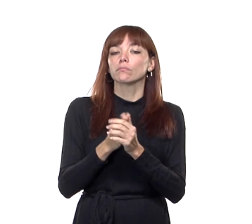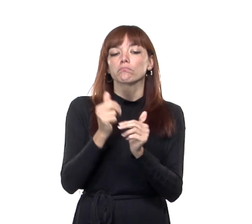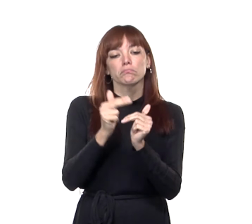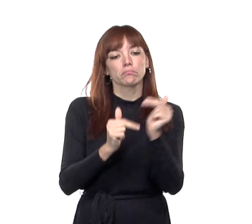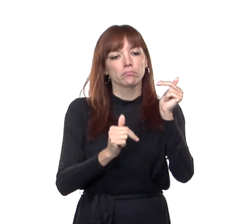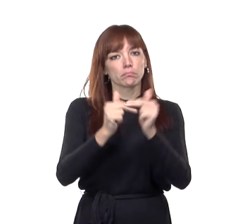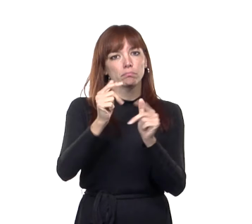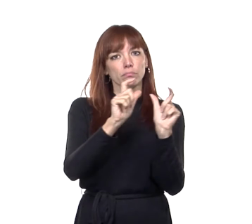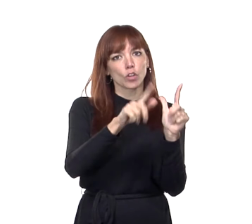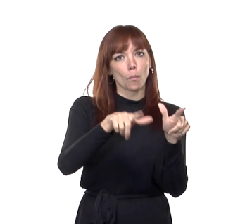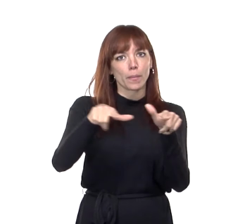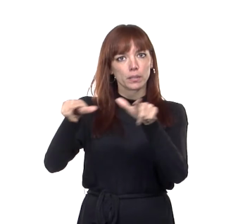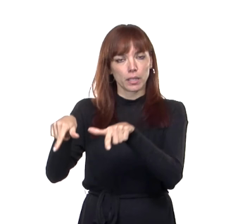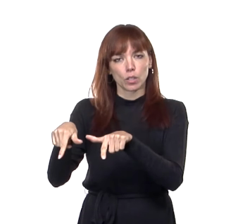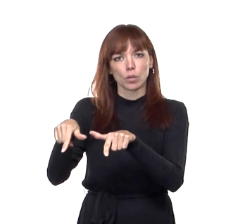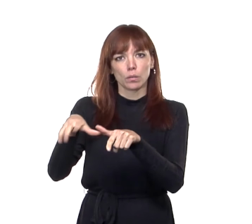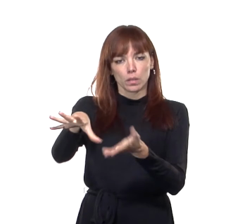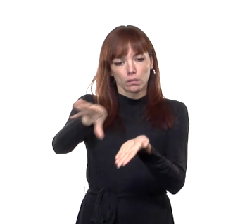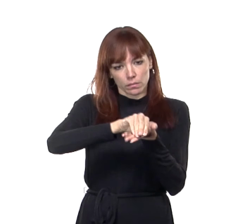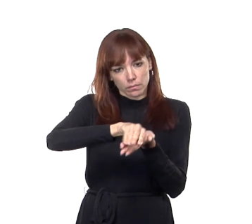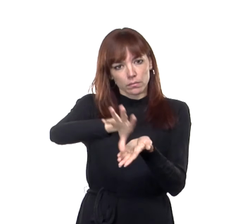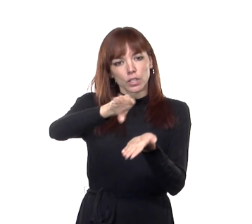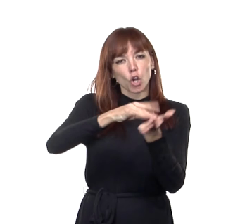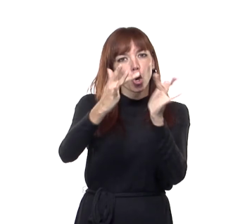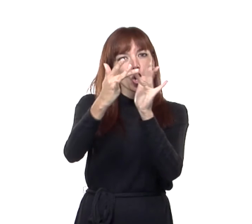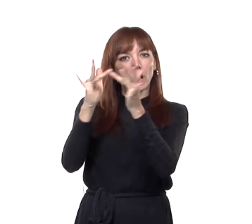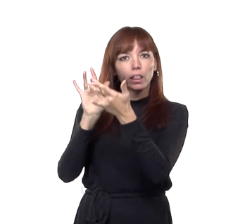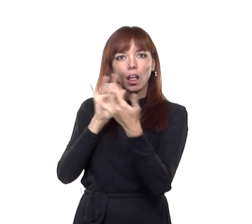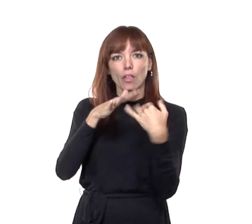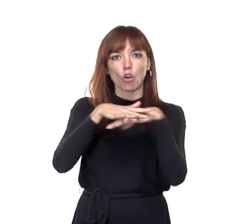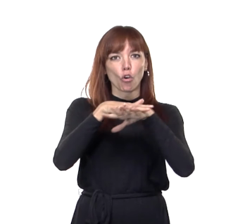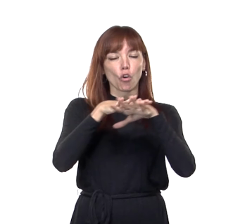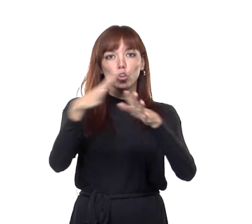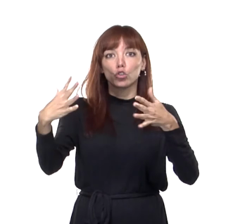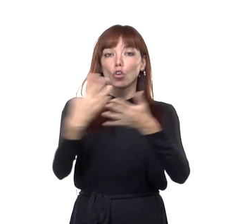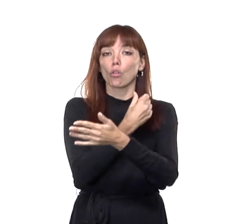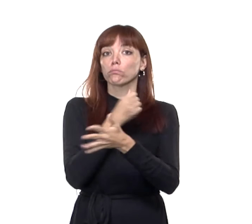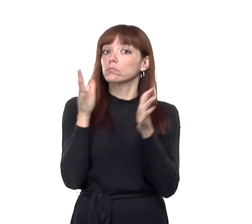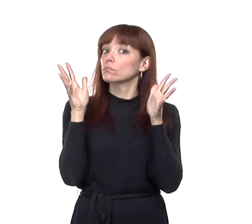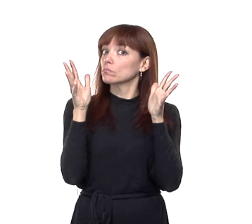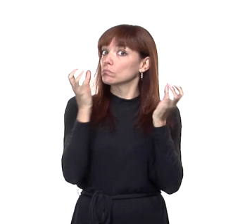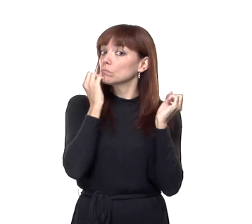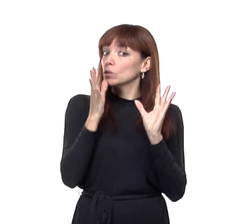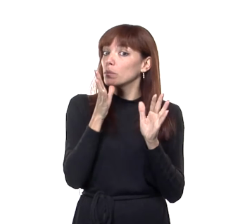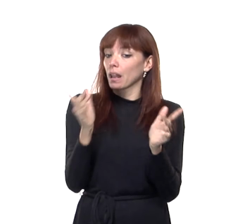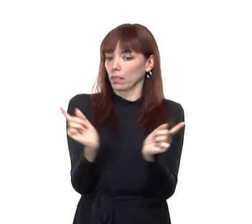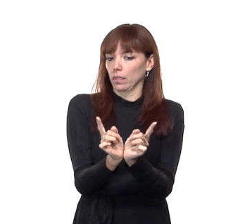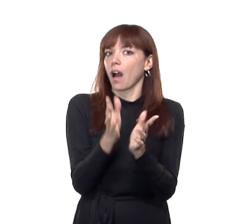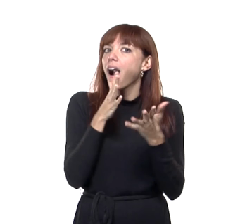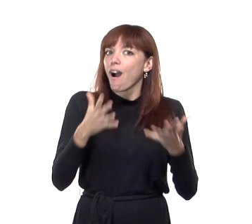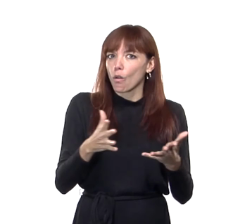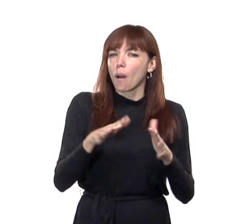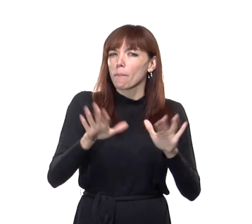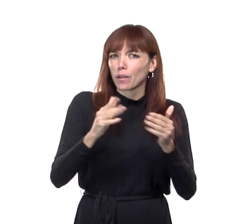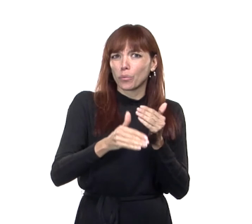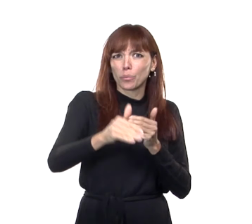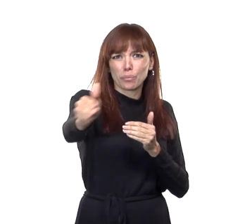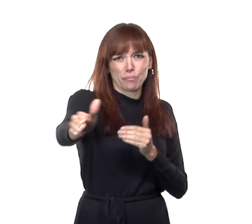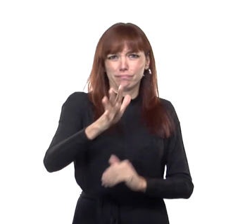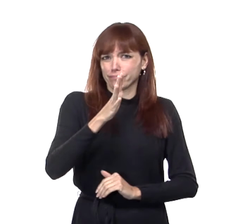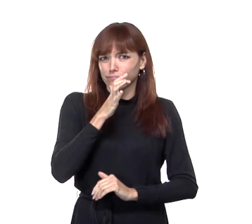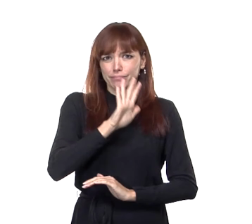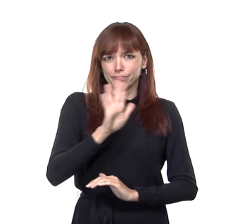esta idea de conectarlo todo puede ser muy conveniente a corto plazo pero a largo plazo es desastroso